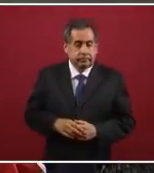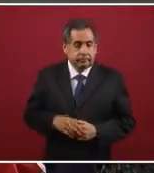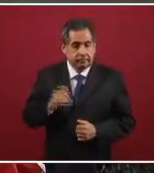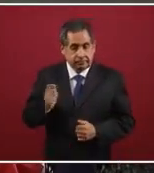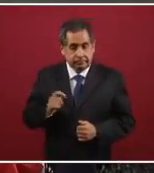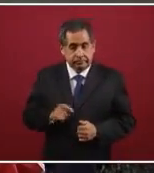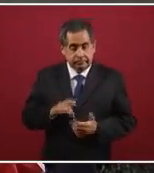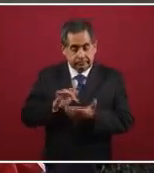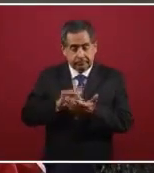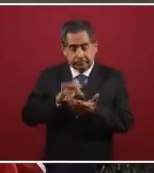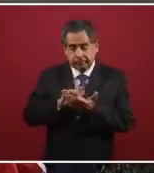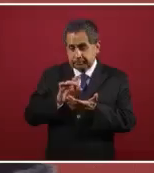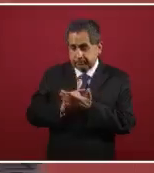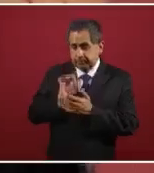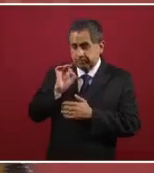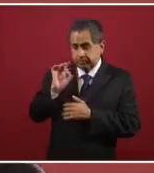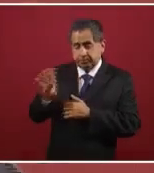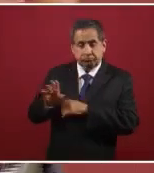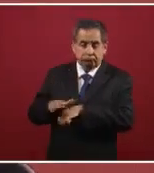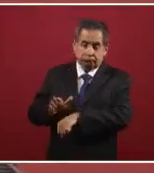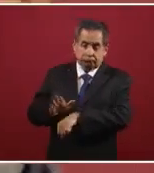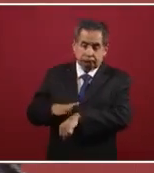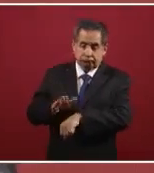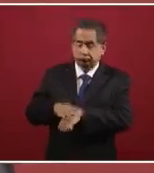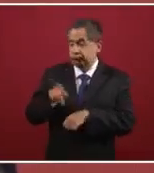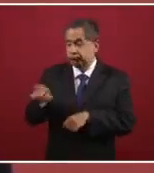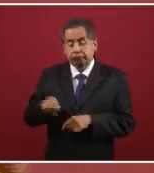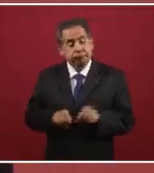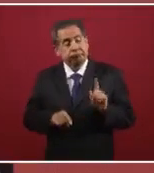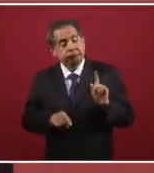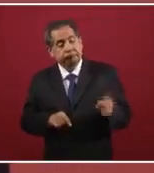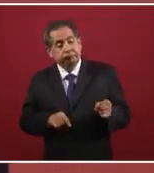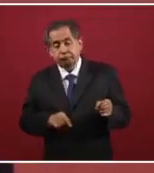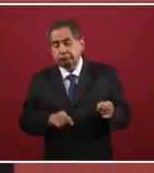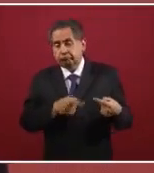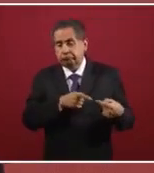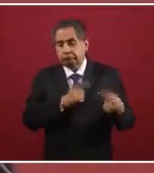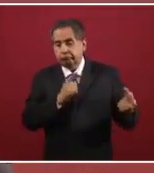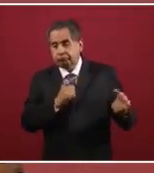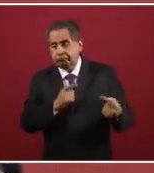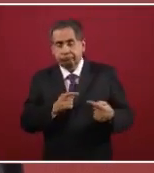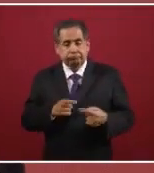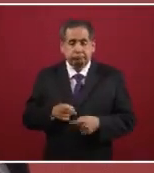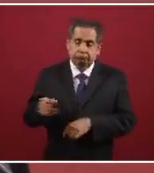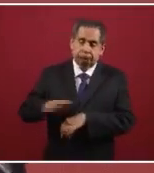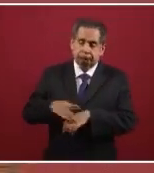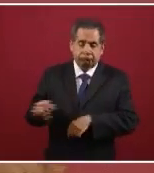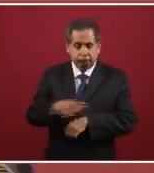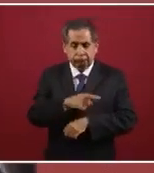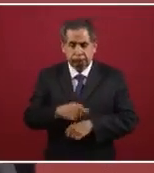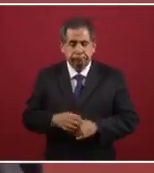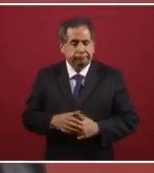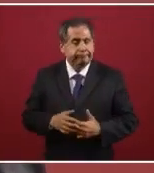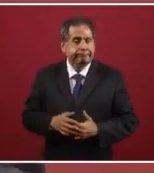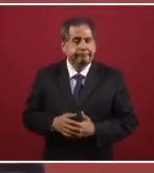manda un telegrama informándole de la rebelión. Hasta eso,